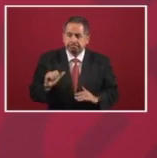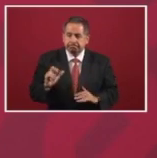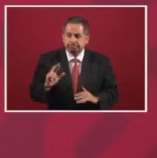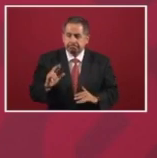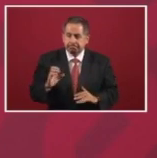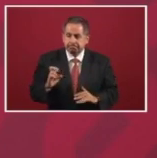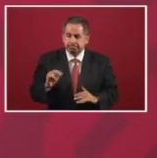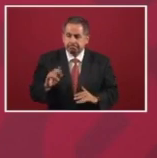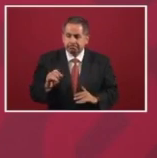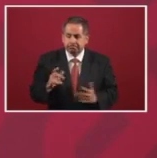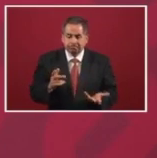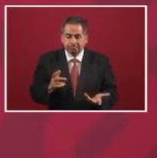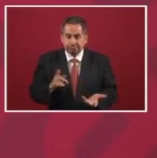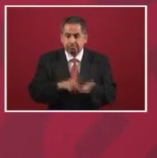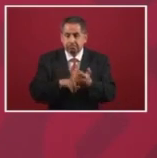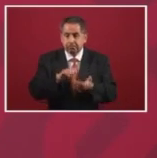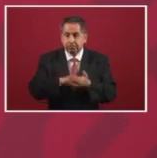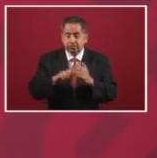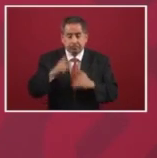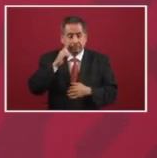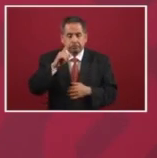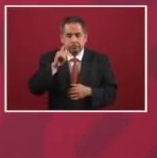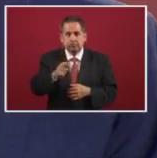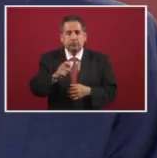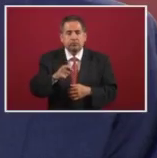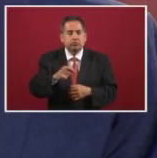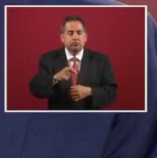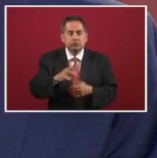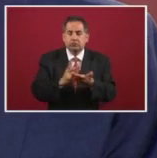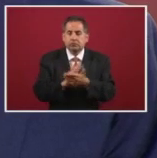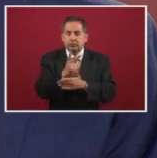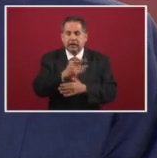la alfalfa requiere mucha agua.